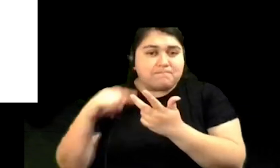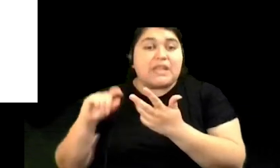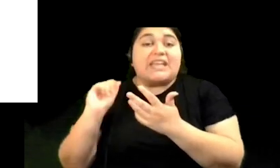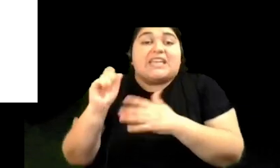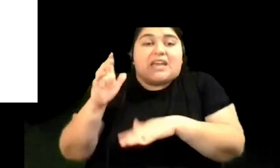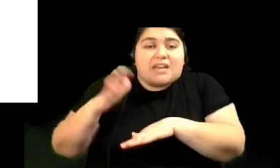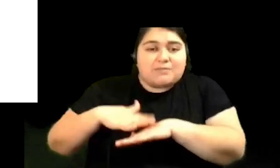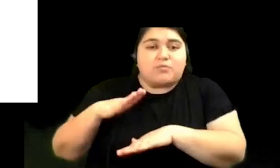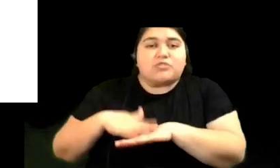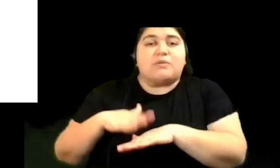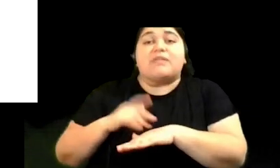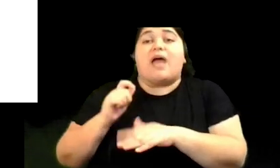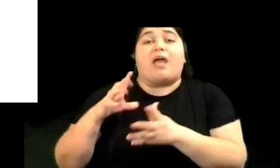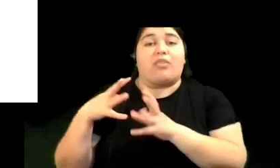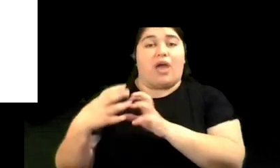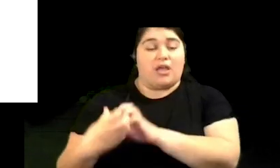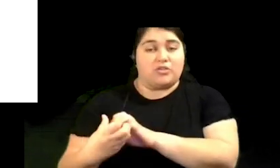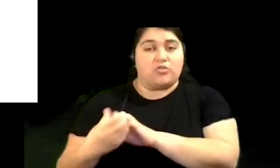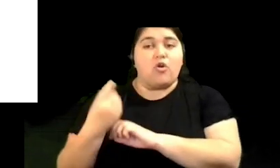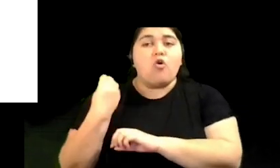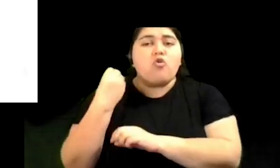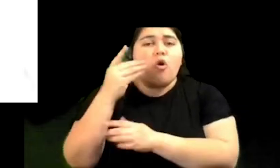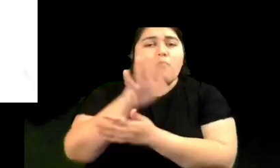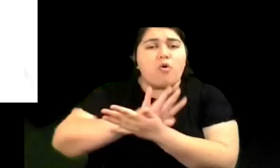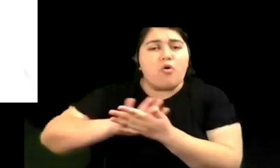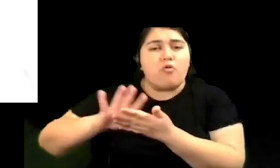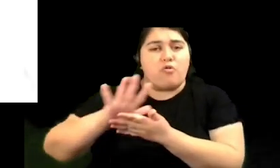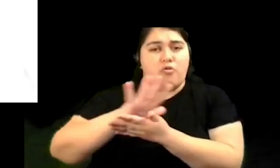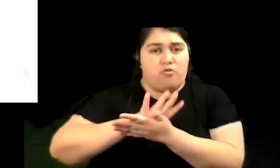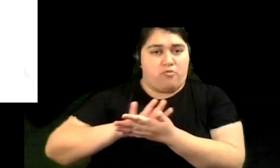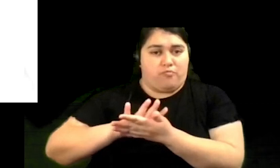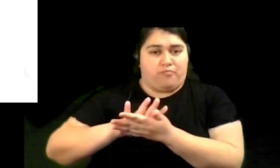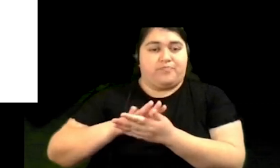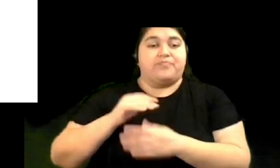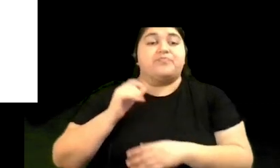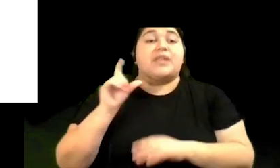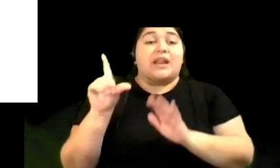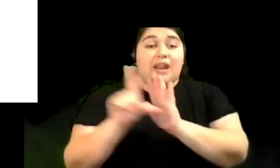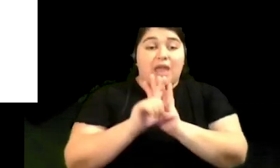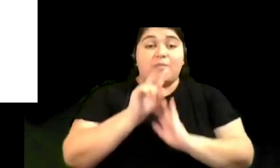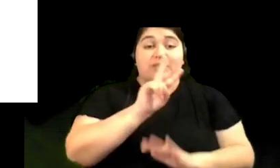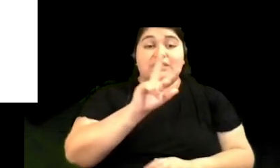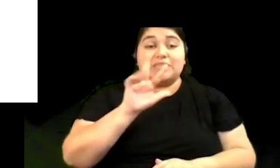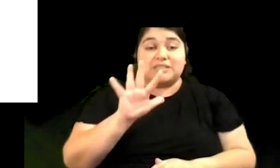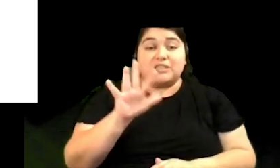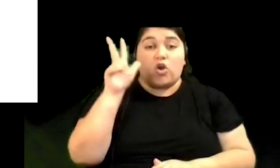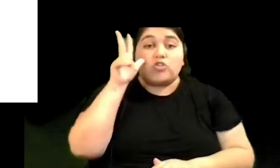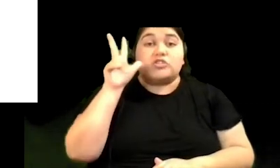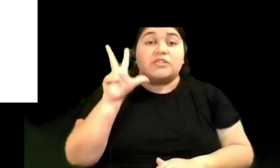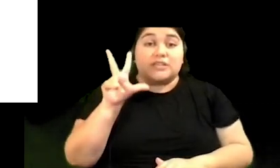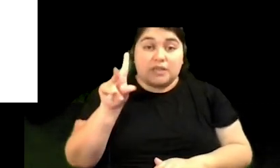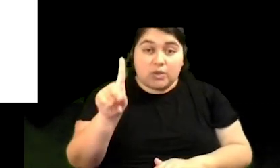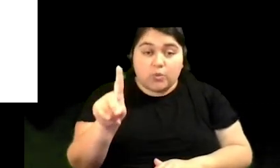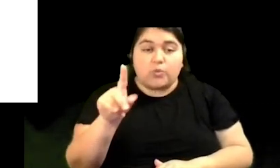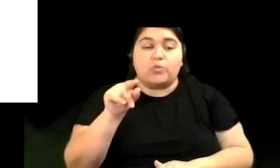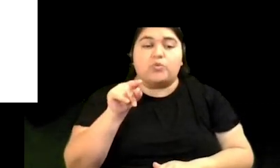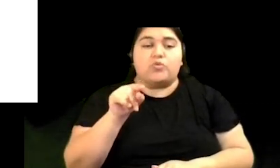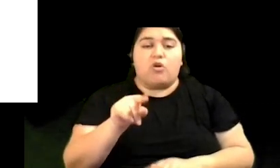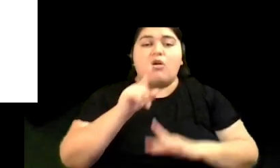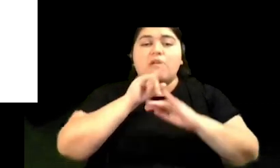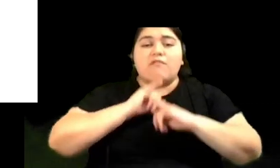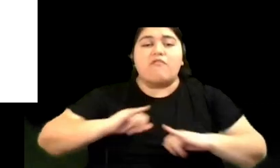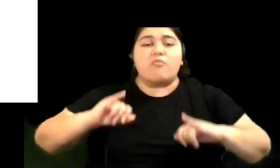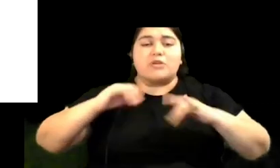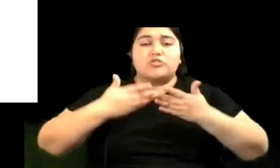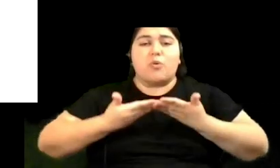responsabilidad por el daño, cómo se va a resarcir ese daño. La ley 25831 se relaciona con la información